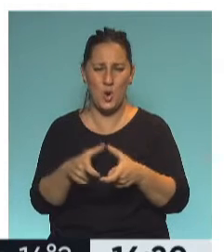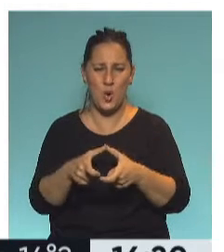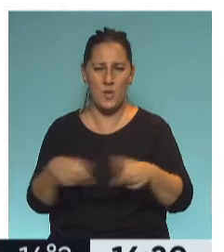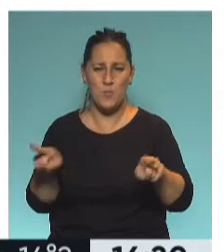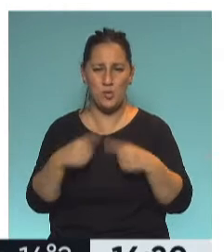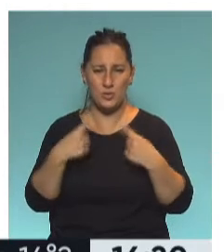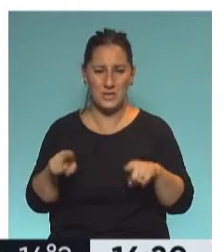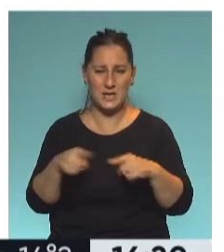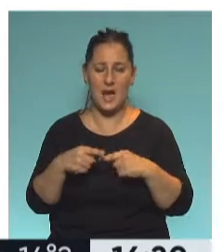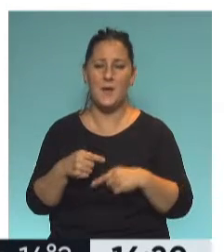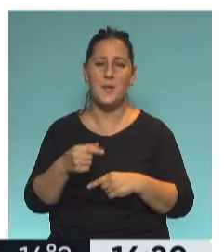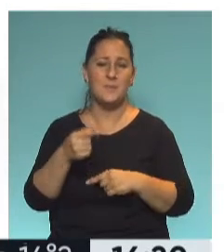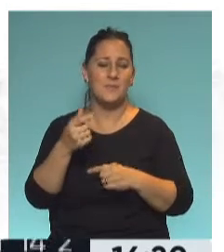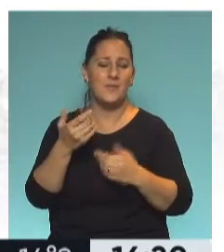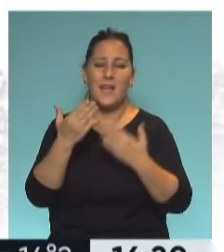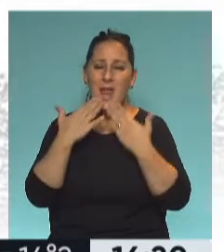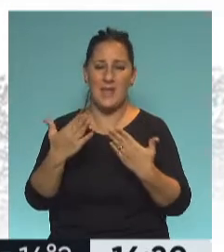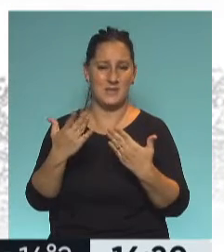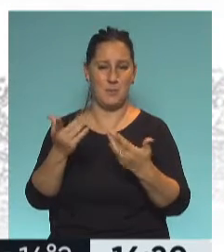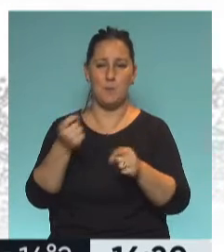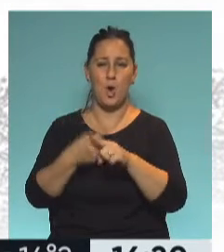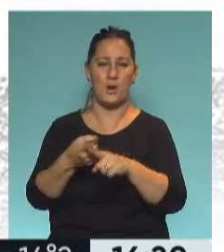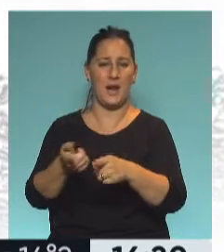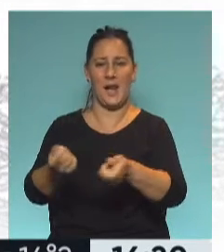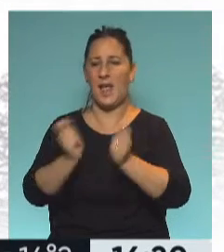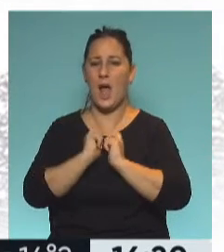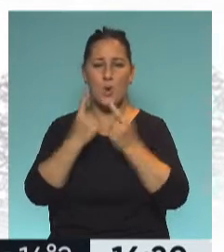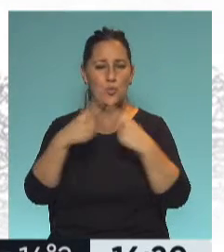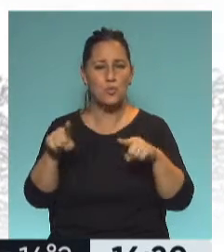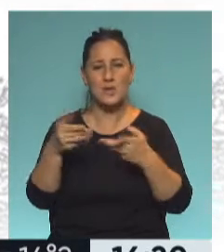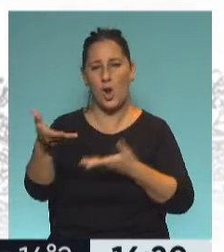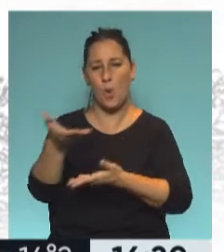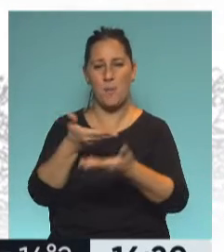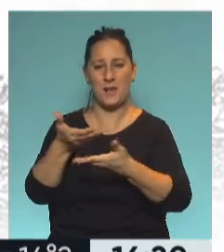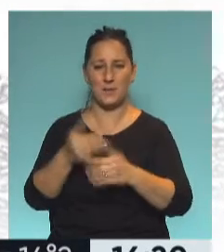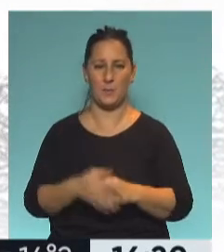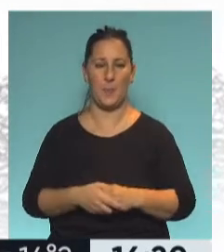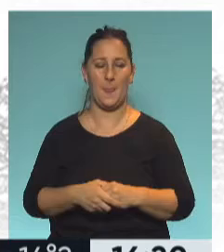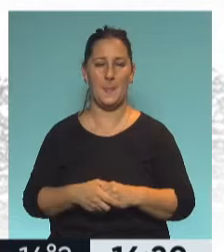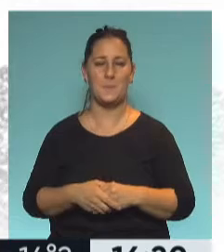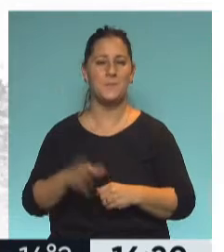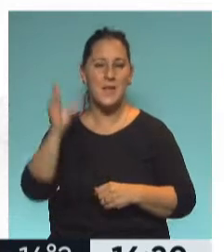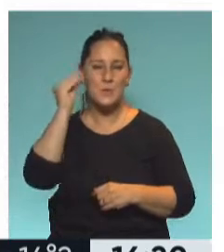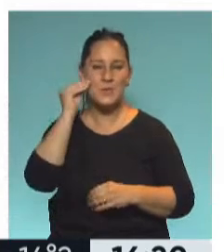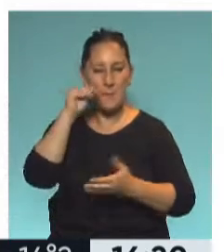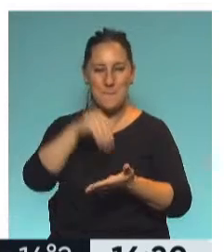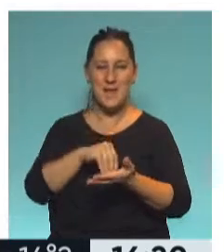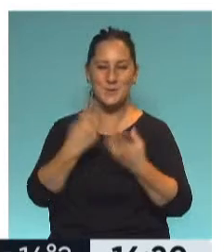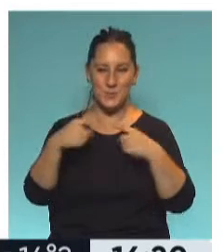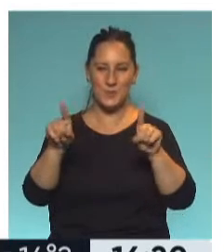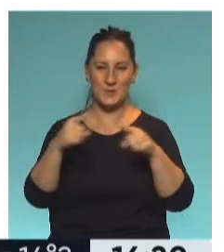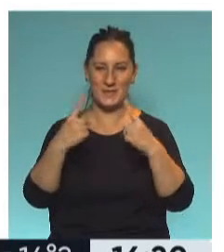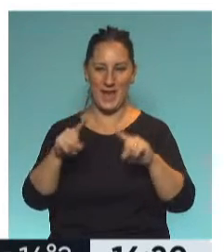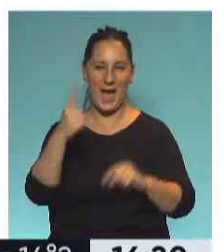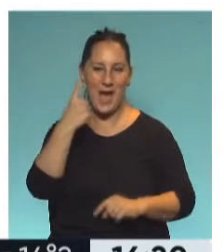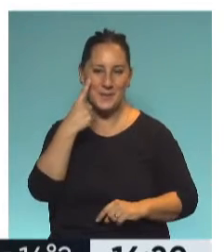por este regalo lindo de la música, ¿no? Muy que bien. También es compartir con los demás. Escuchar, dijiste, mira, vamos a escuchar un poquito más, a ver. A ver,